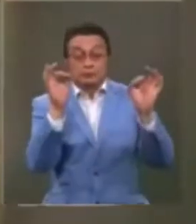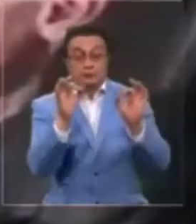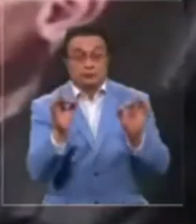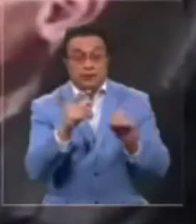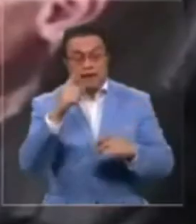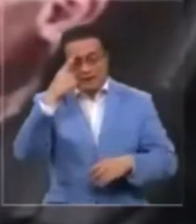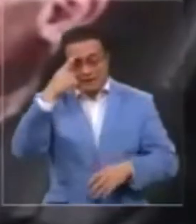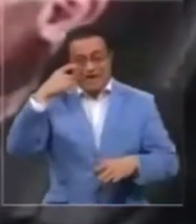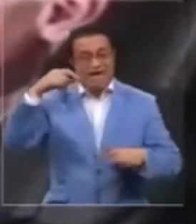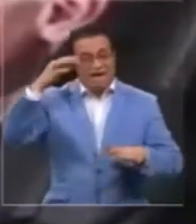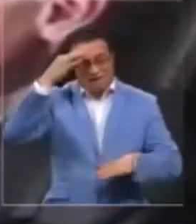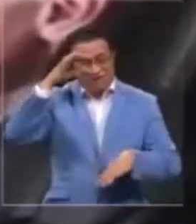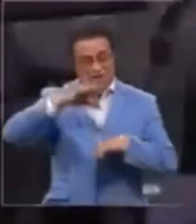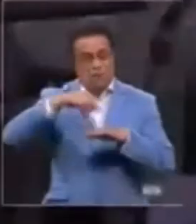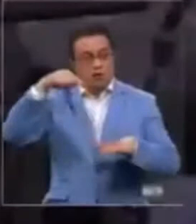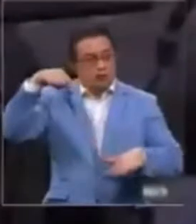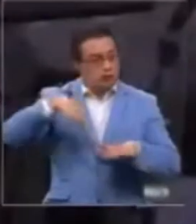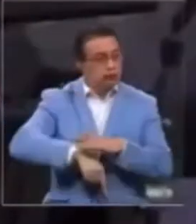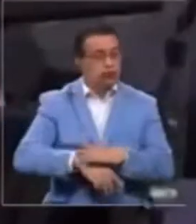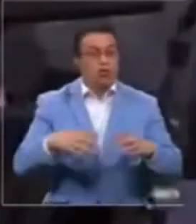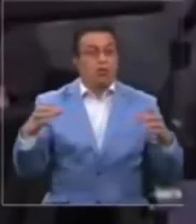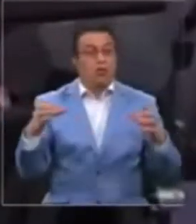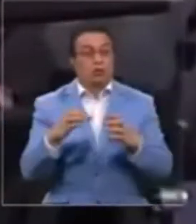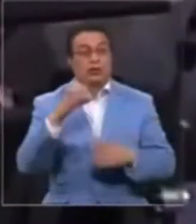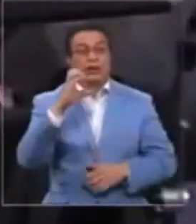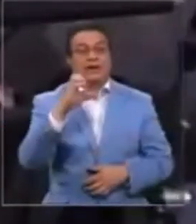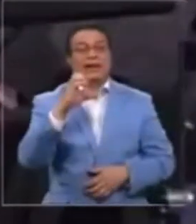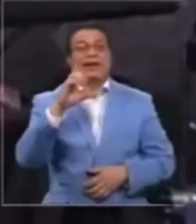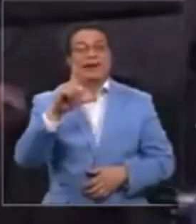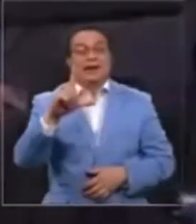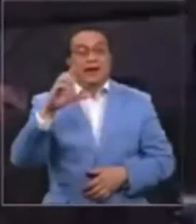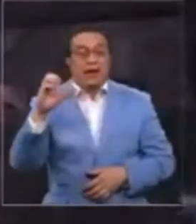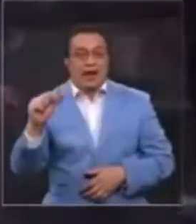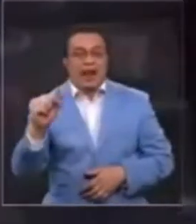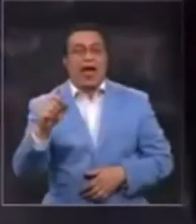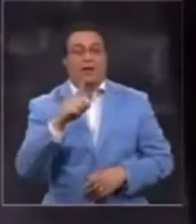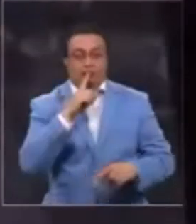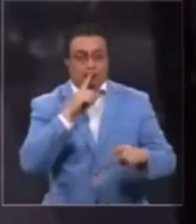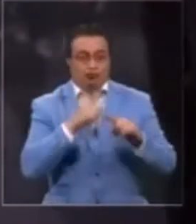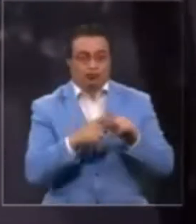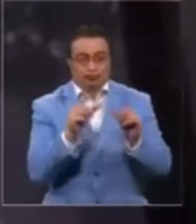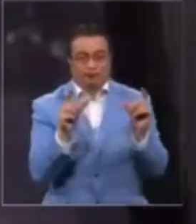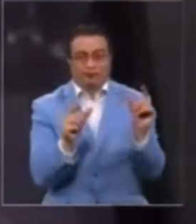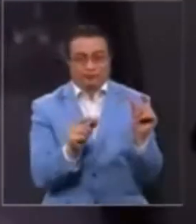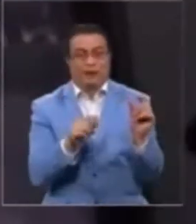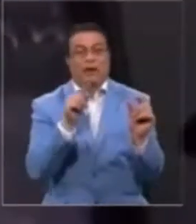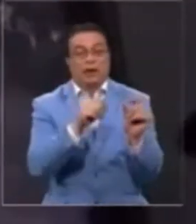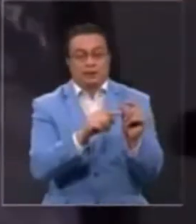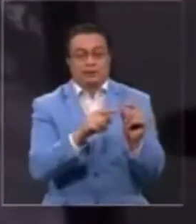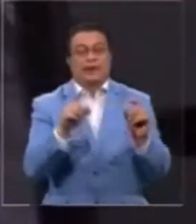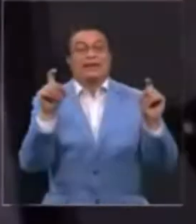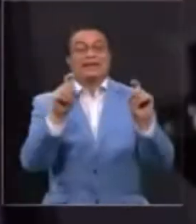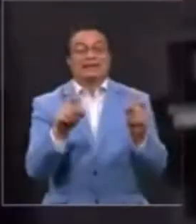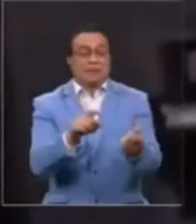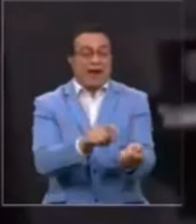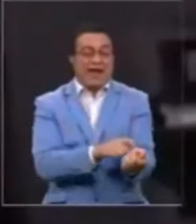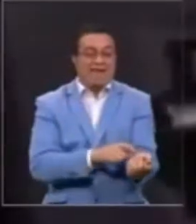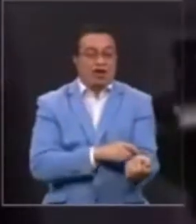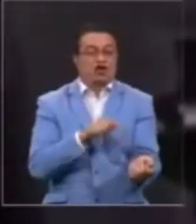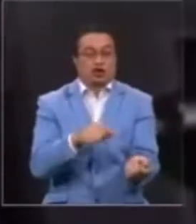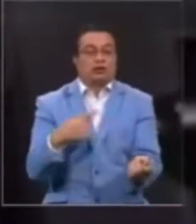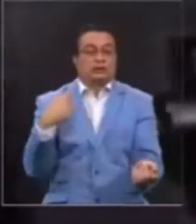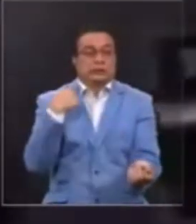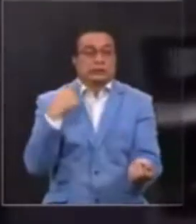severa enfermedad que padecía. Era una esclerosis lateral amiotrófica, una que afecta al sistema nervioso central y que